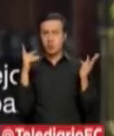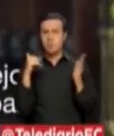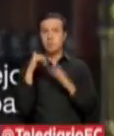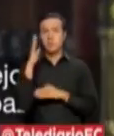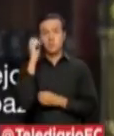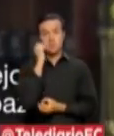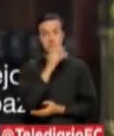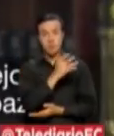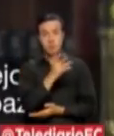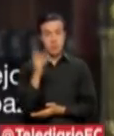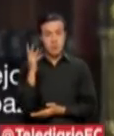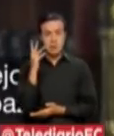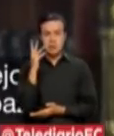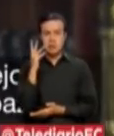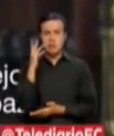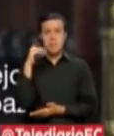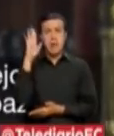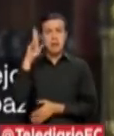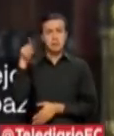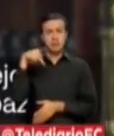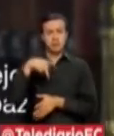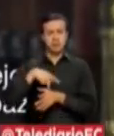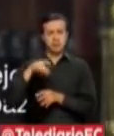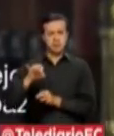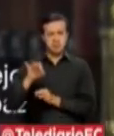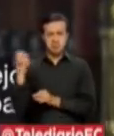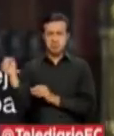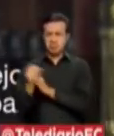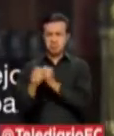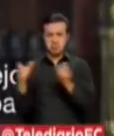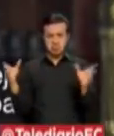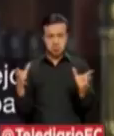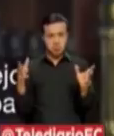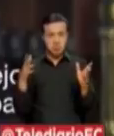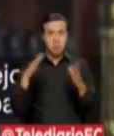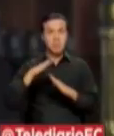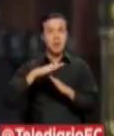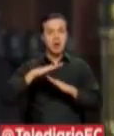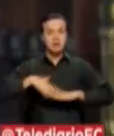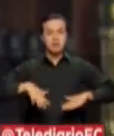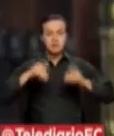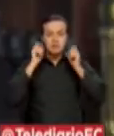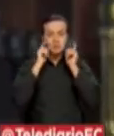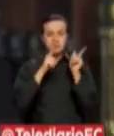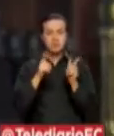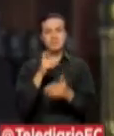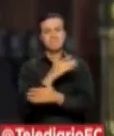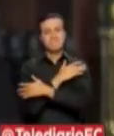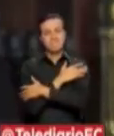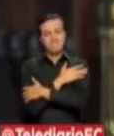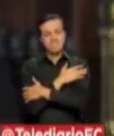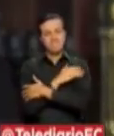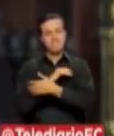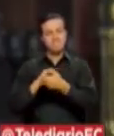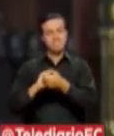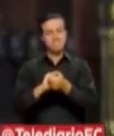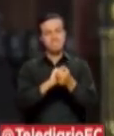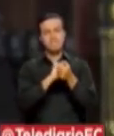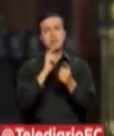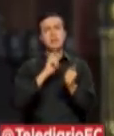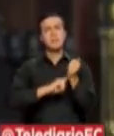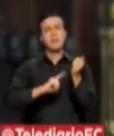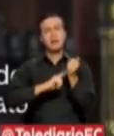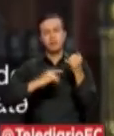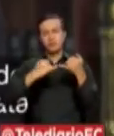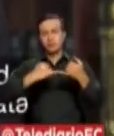destacado nuestro mejor personal y recursos para garantizar la paz un abrazo fraterno y solidario a nuestros hermanos